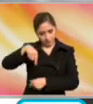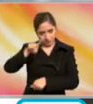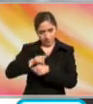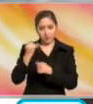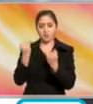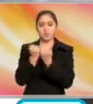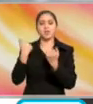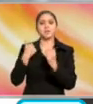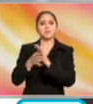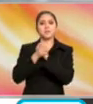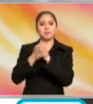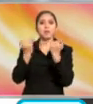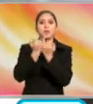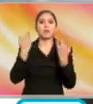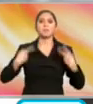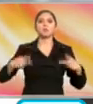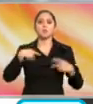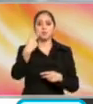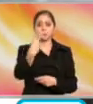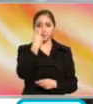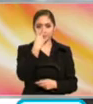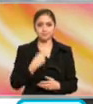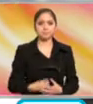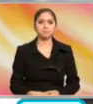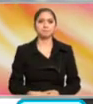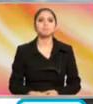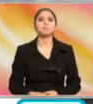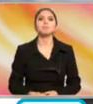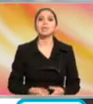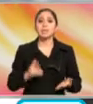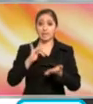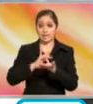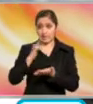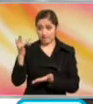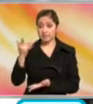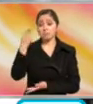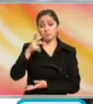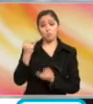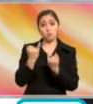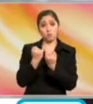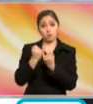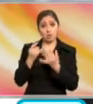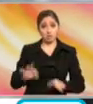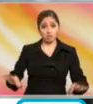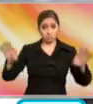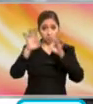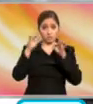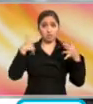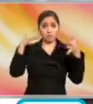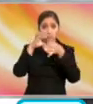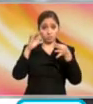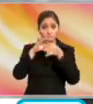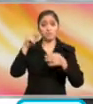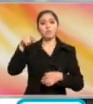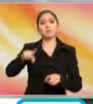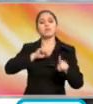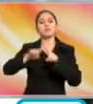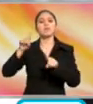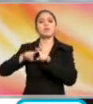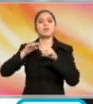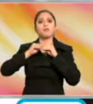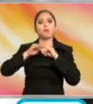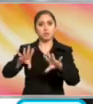las personas que nos ven, ¿no? Gracias, y de verdad es que es bien importante compartir este tipo de información que ustedes como institución nos brindan. Y hablemos